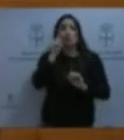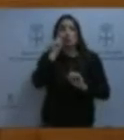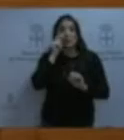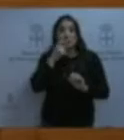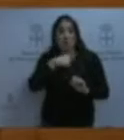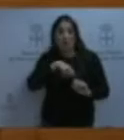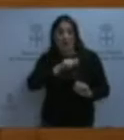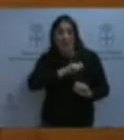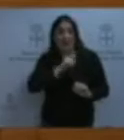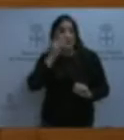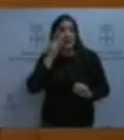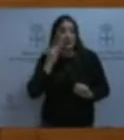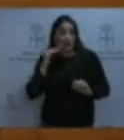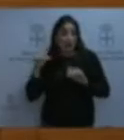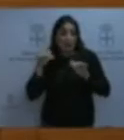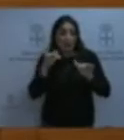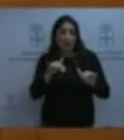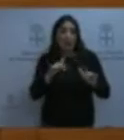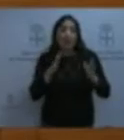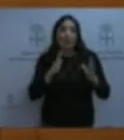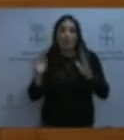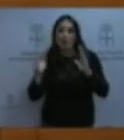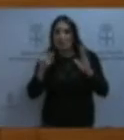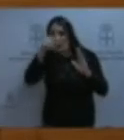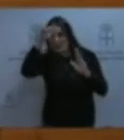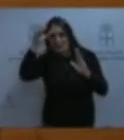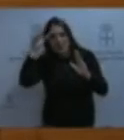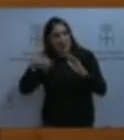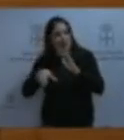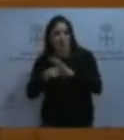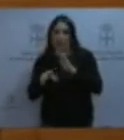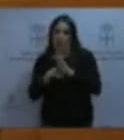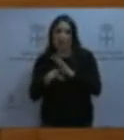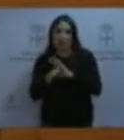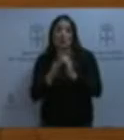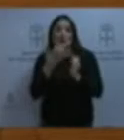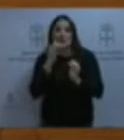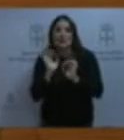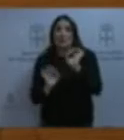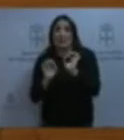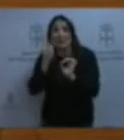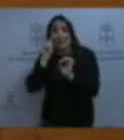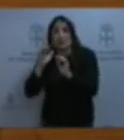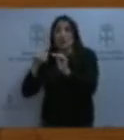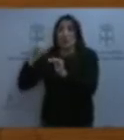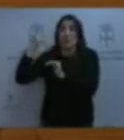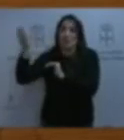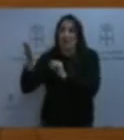conseguido desestacionalizar. Entonces, habrá que pensar que si el porcentaje de turismo extranjero está